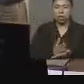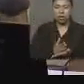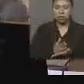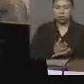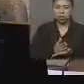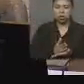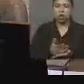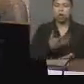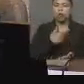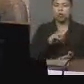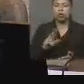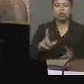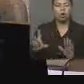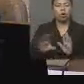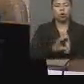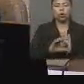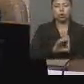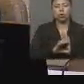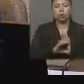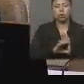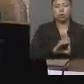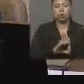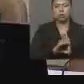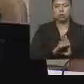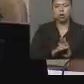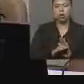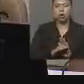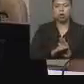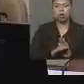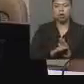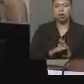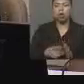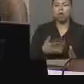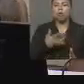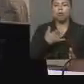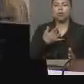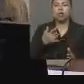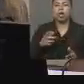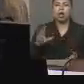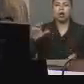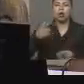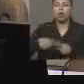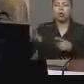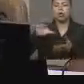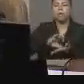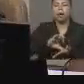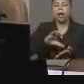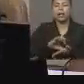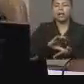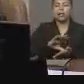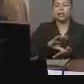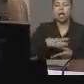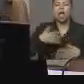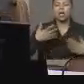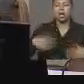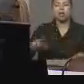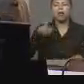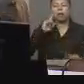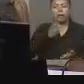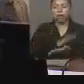no, serían inconstitucionales los caminos que han emprendido tantos países que han establecido la